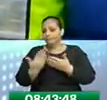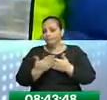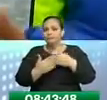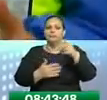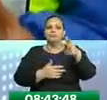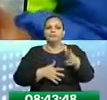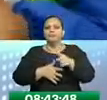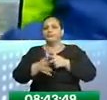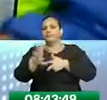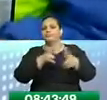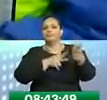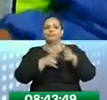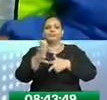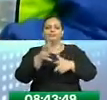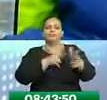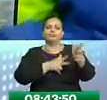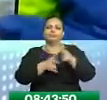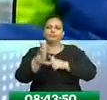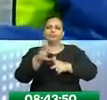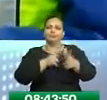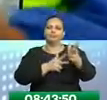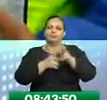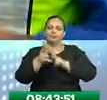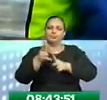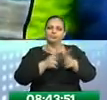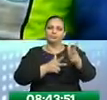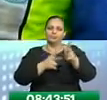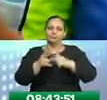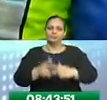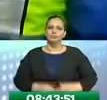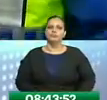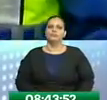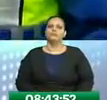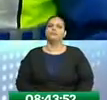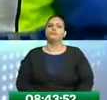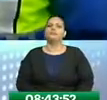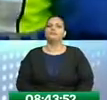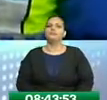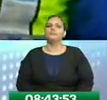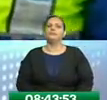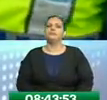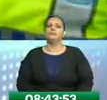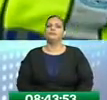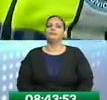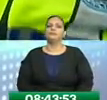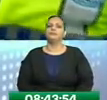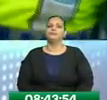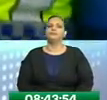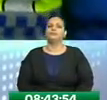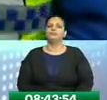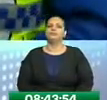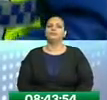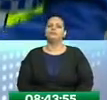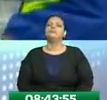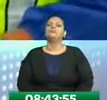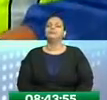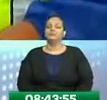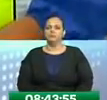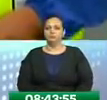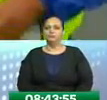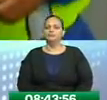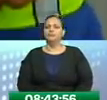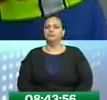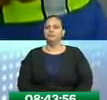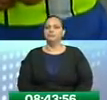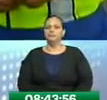sea, menos tiempo inclusive para las personas que viajan en los buses. Van a llegar más rápido a su trabajo. 62 rutas de la reactivación. ¿Cuándo se van